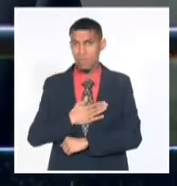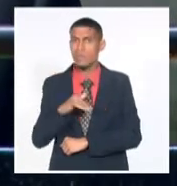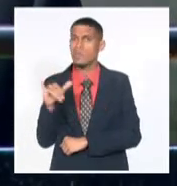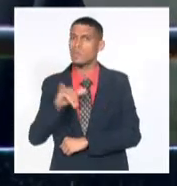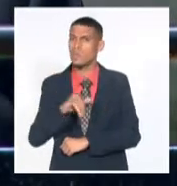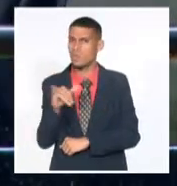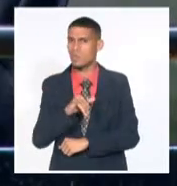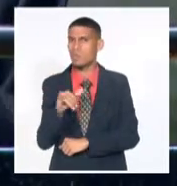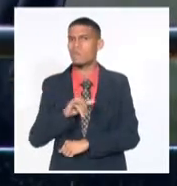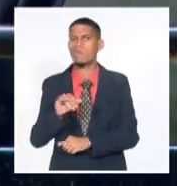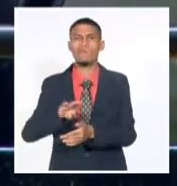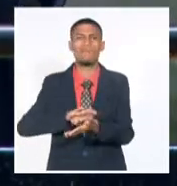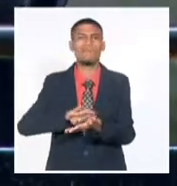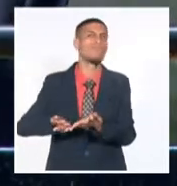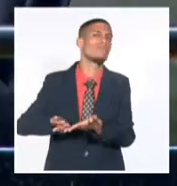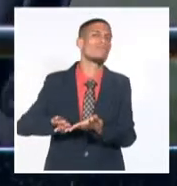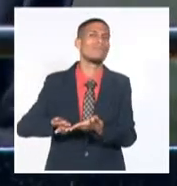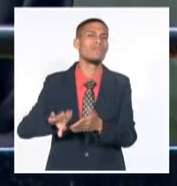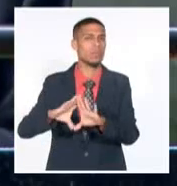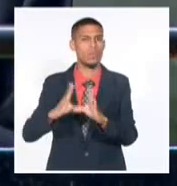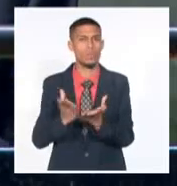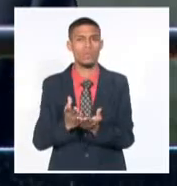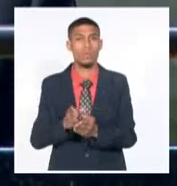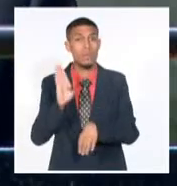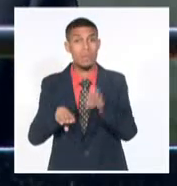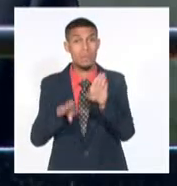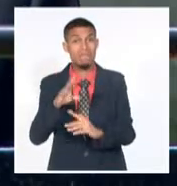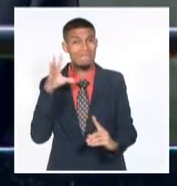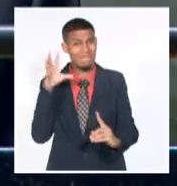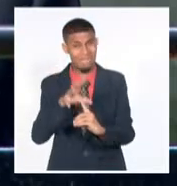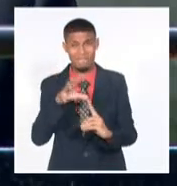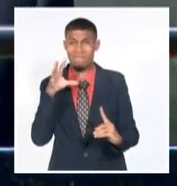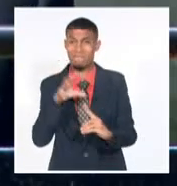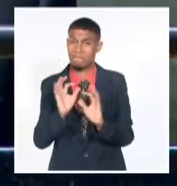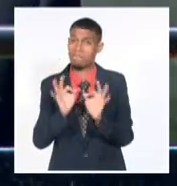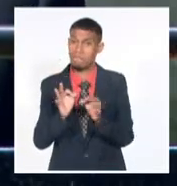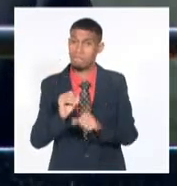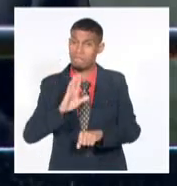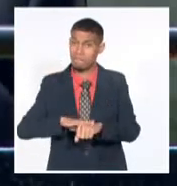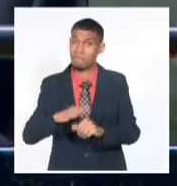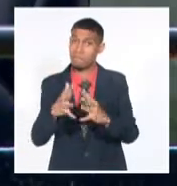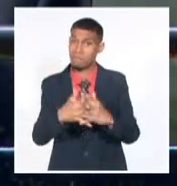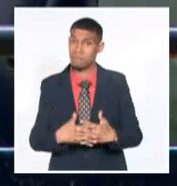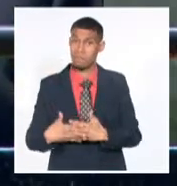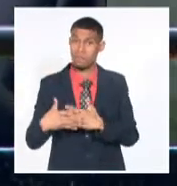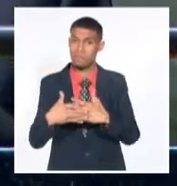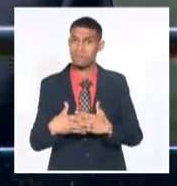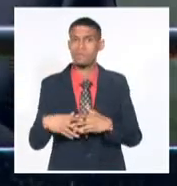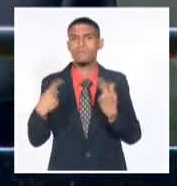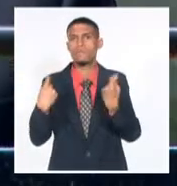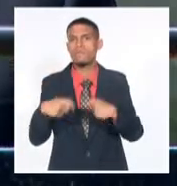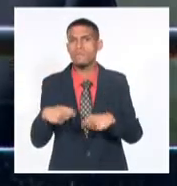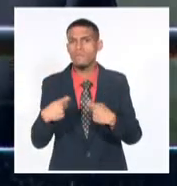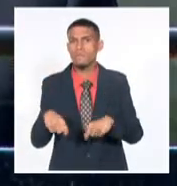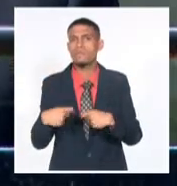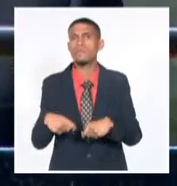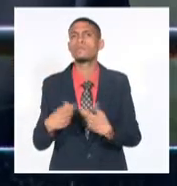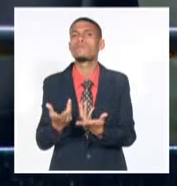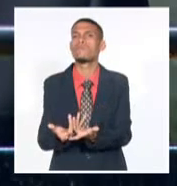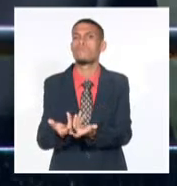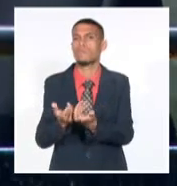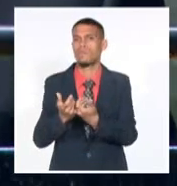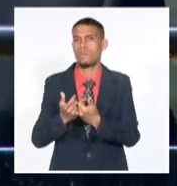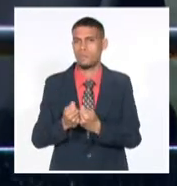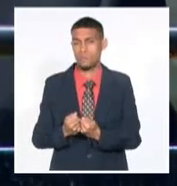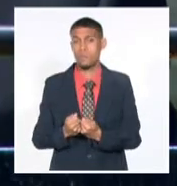discriminación y a veces acoso debieran recibir los merecidos ingresos